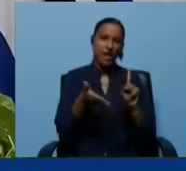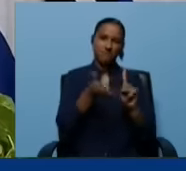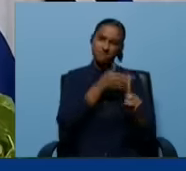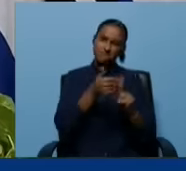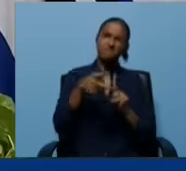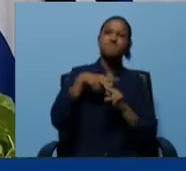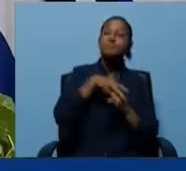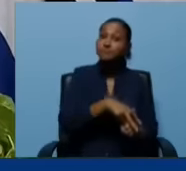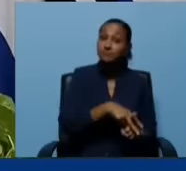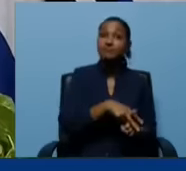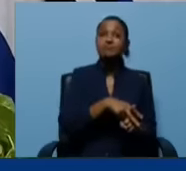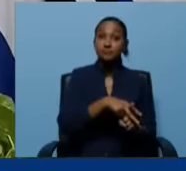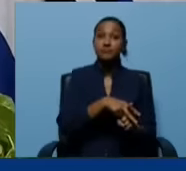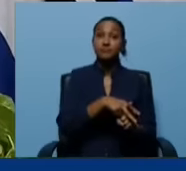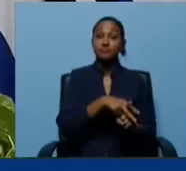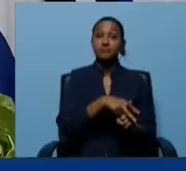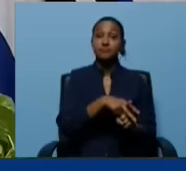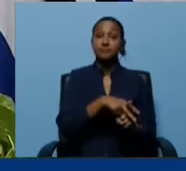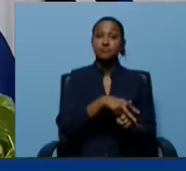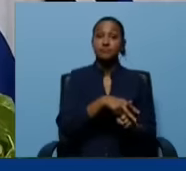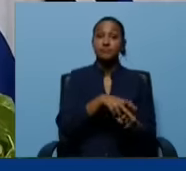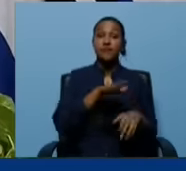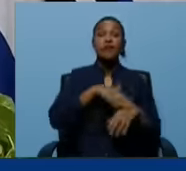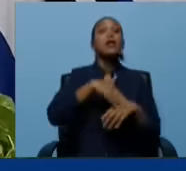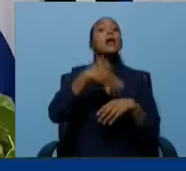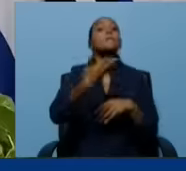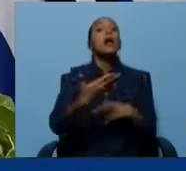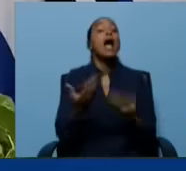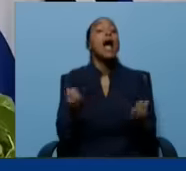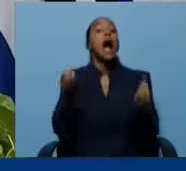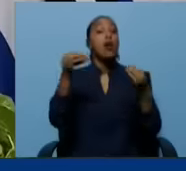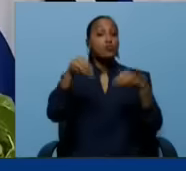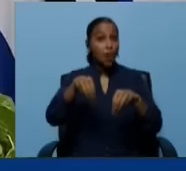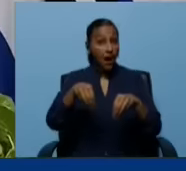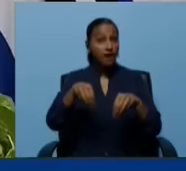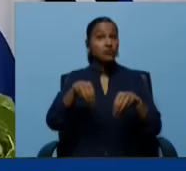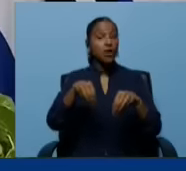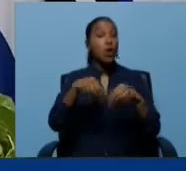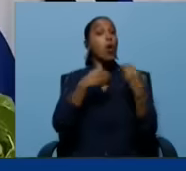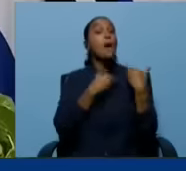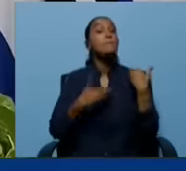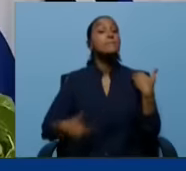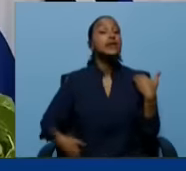ya por acuerdo, ya un acuerdo con el presidente,